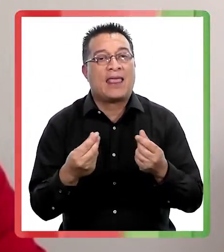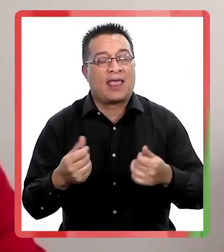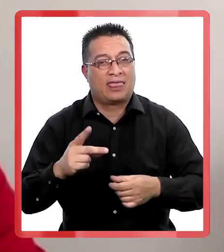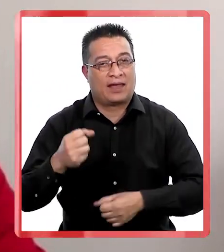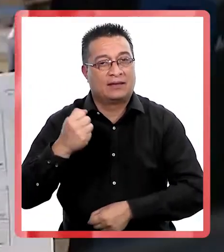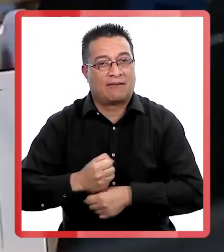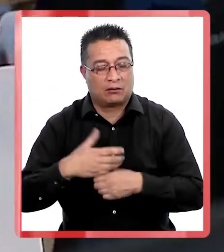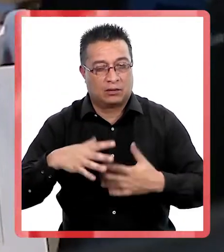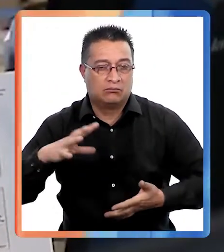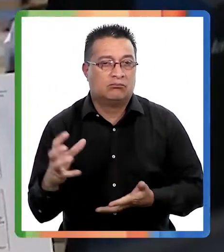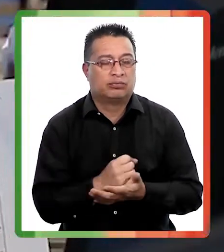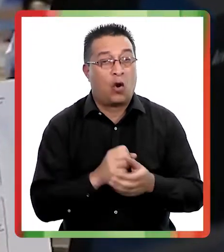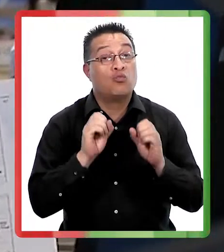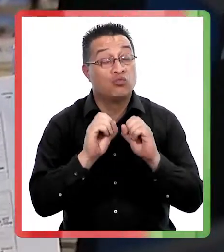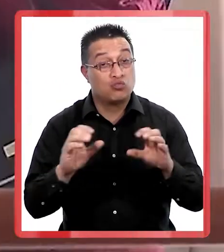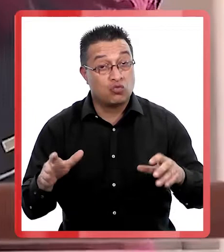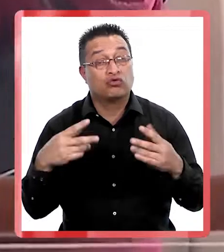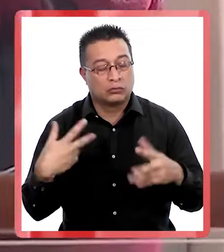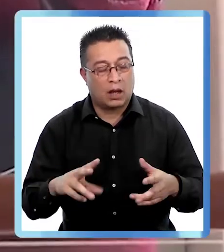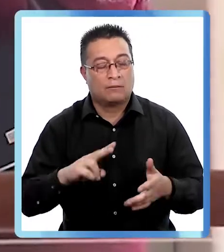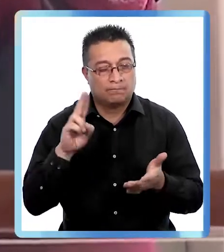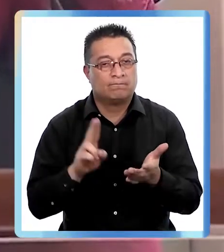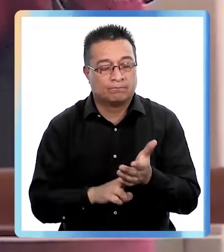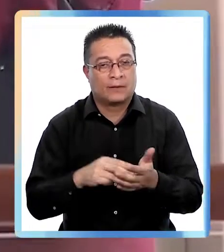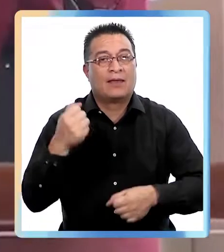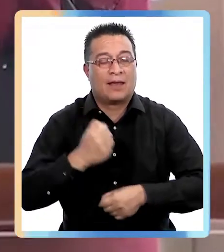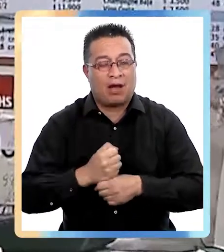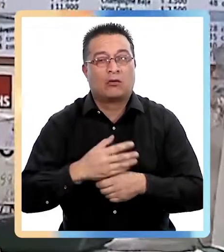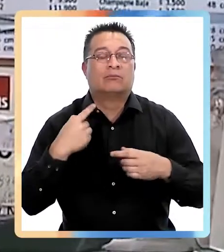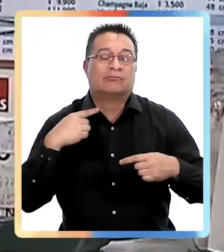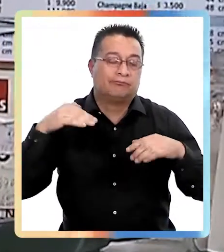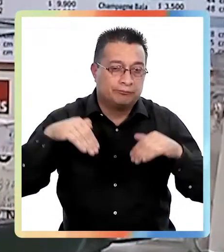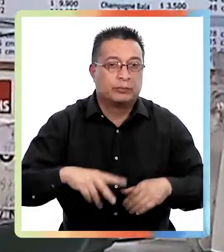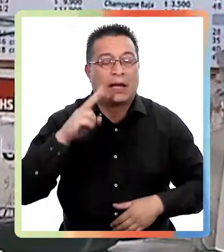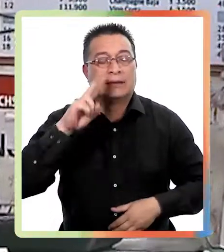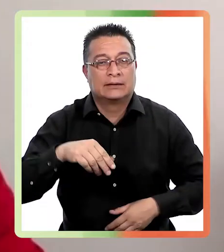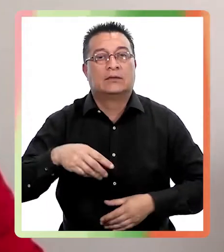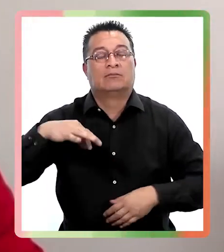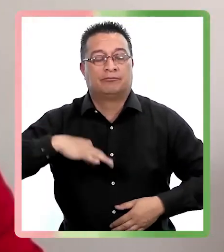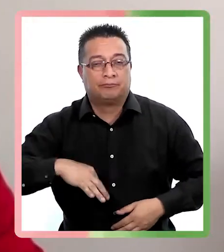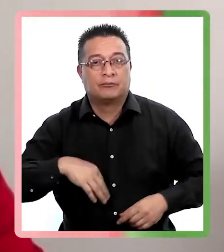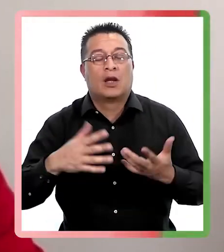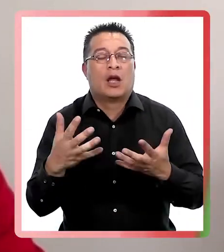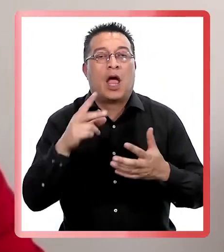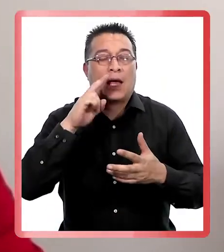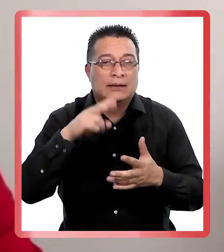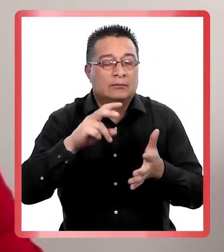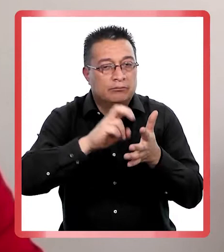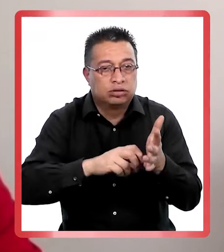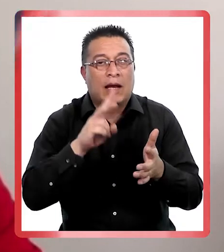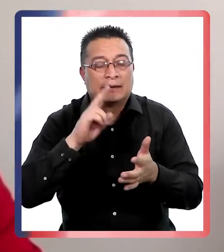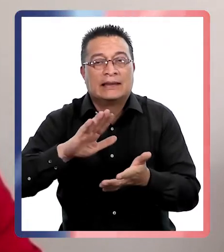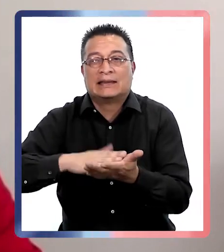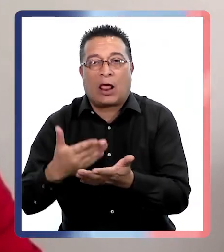que se ha recuperado, mucho del cual en realidad es lo que se denomina trabajo precario, sin cotizaciones, sin protección social, sin seguridad